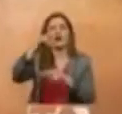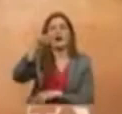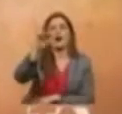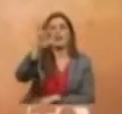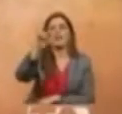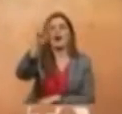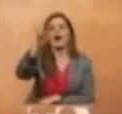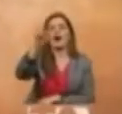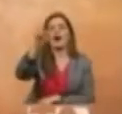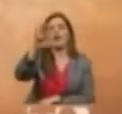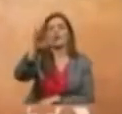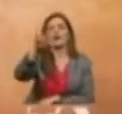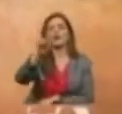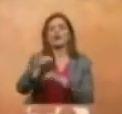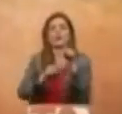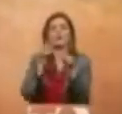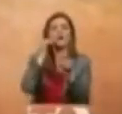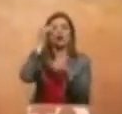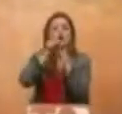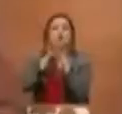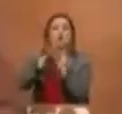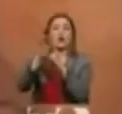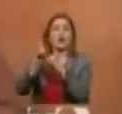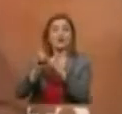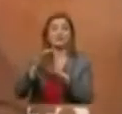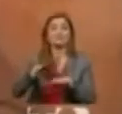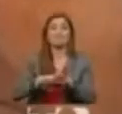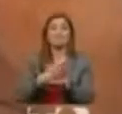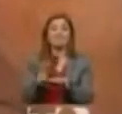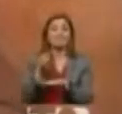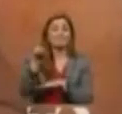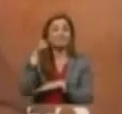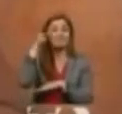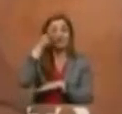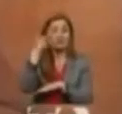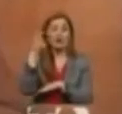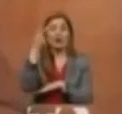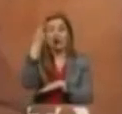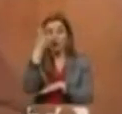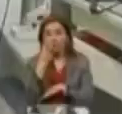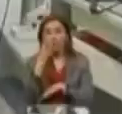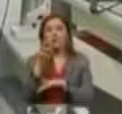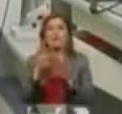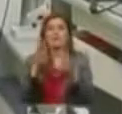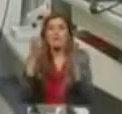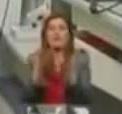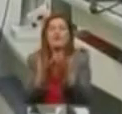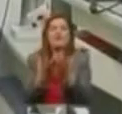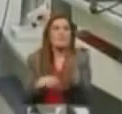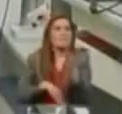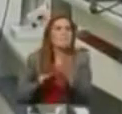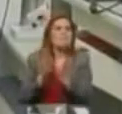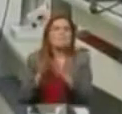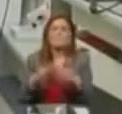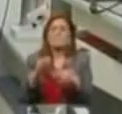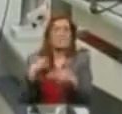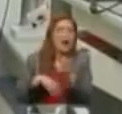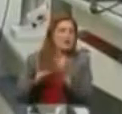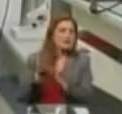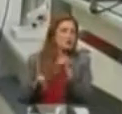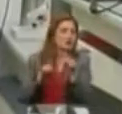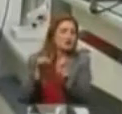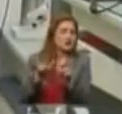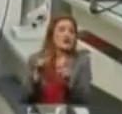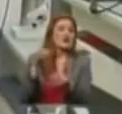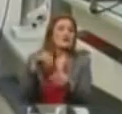de visión en personas mayores de 40 años y es la causa principal de ceguera en el mundo. Estamos hablando de que en el país se